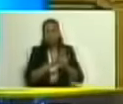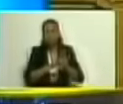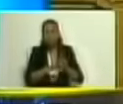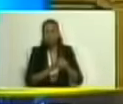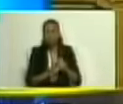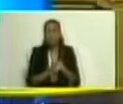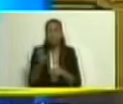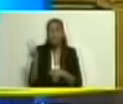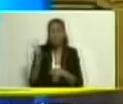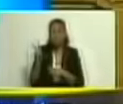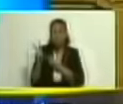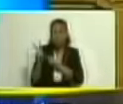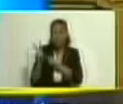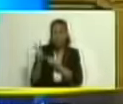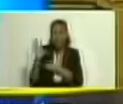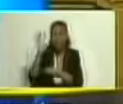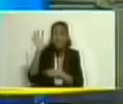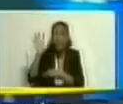Venezuela,